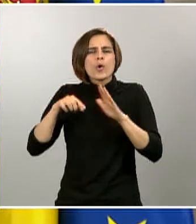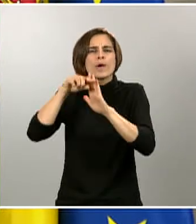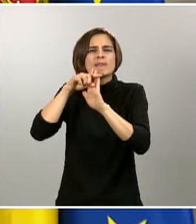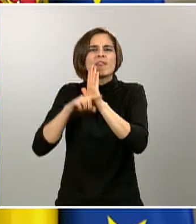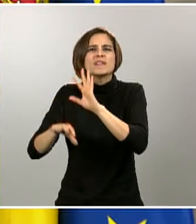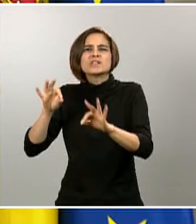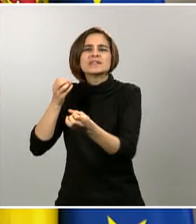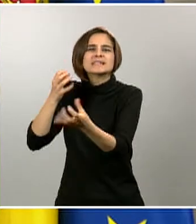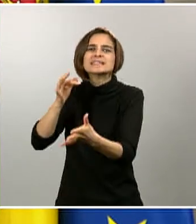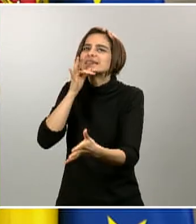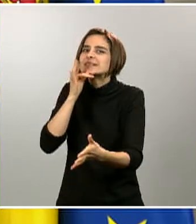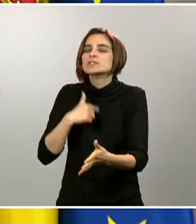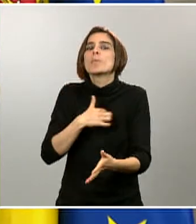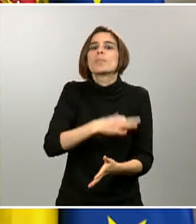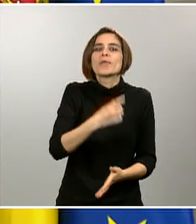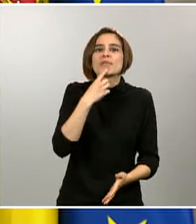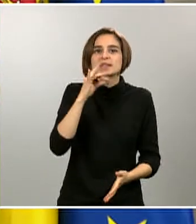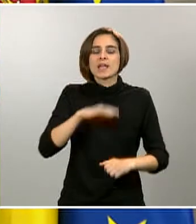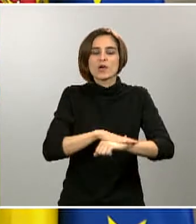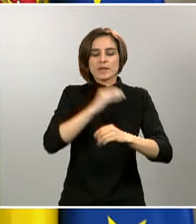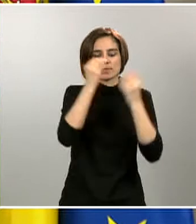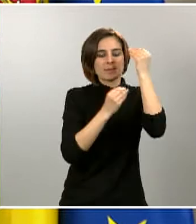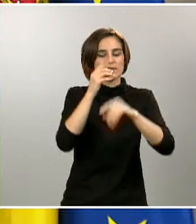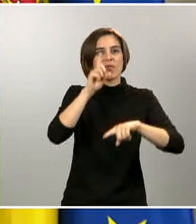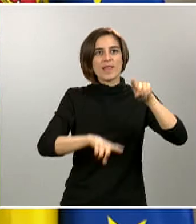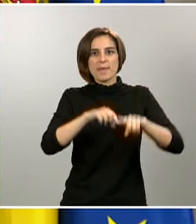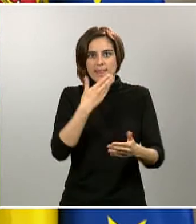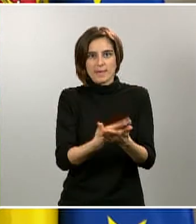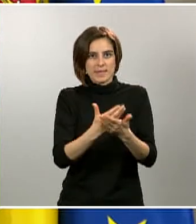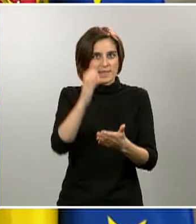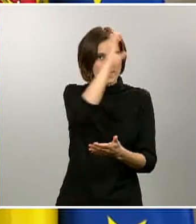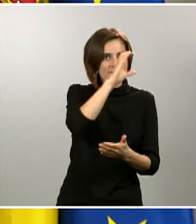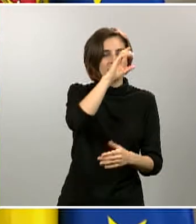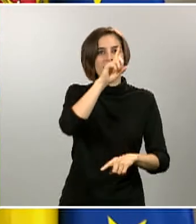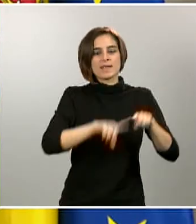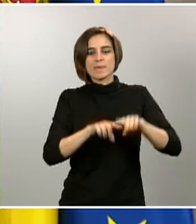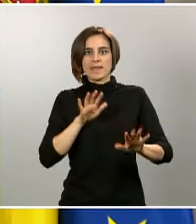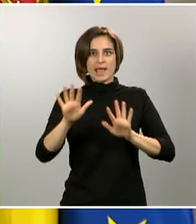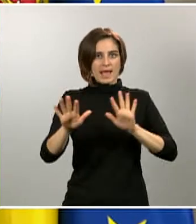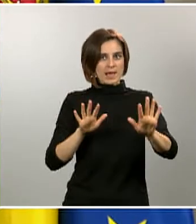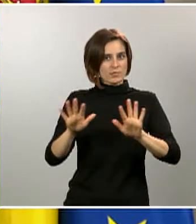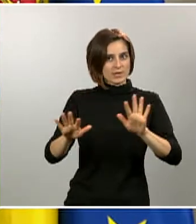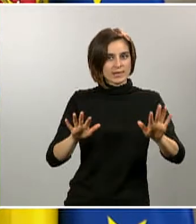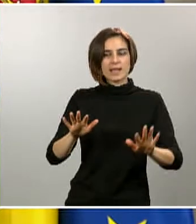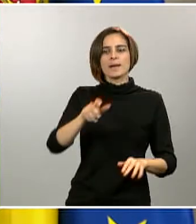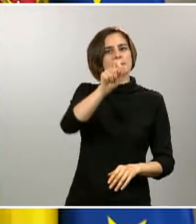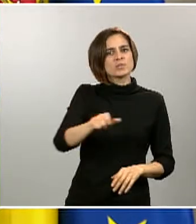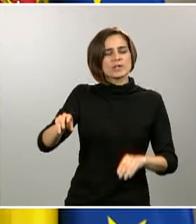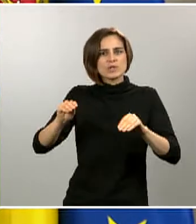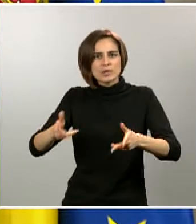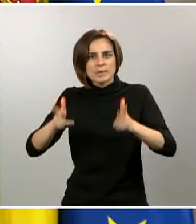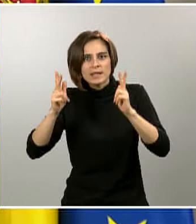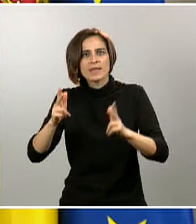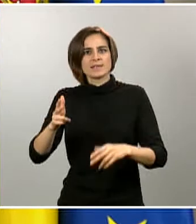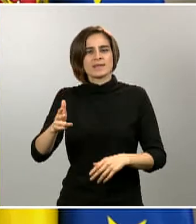tomar decisiones en base a evidencia científica, de respeto a los derechos y libertades de los ciudadanos y de anticipación de todos los escenarios futuros.